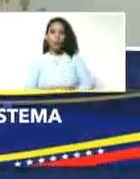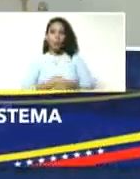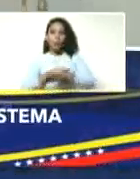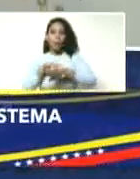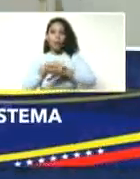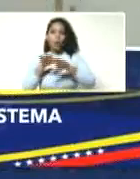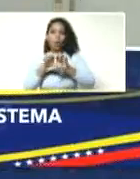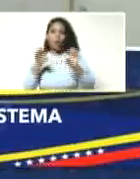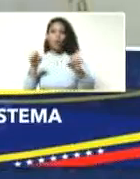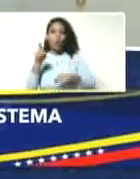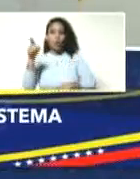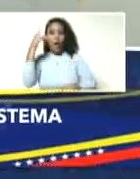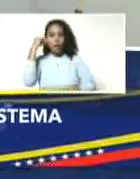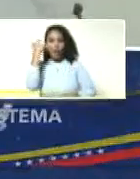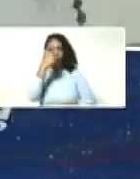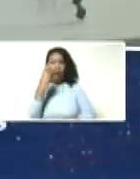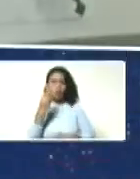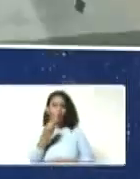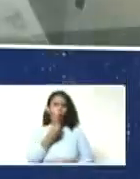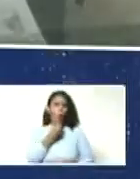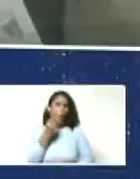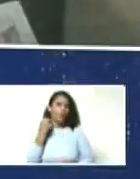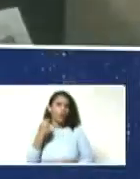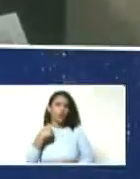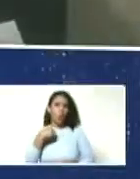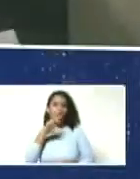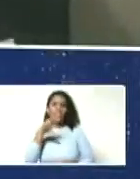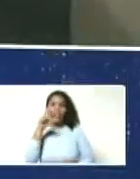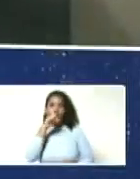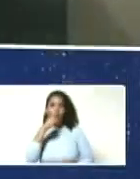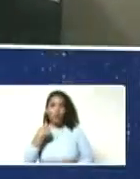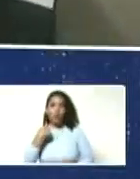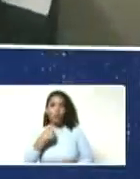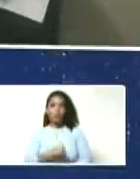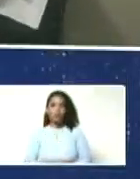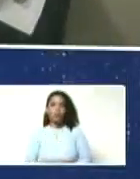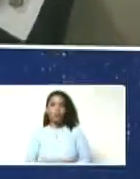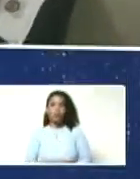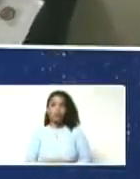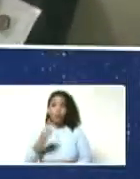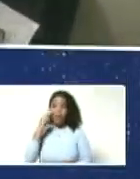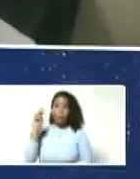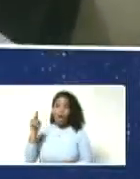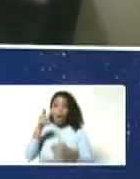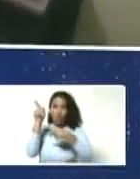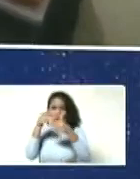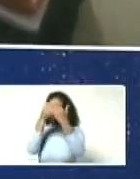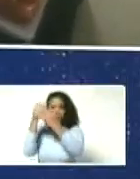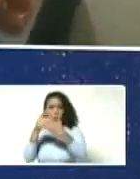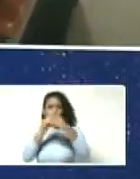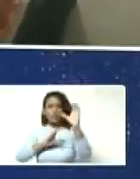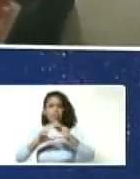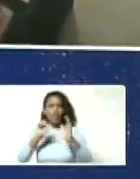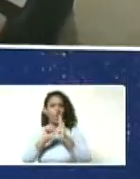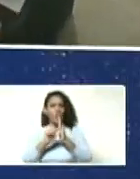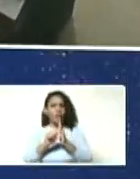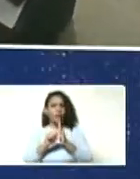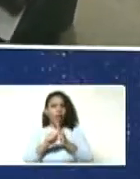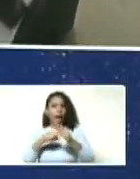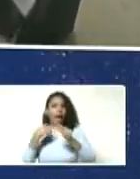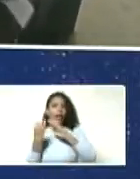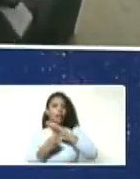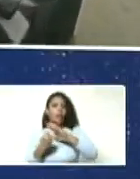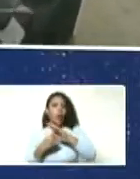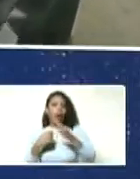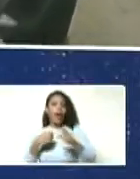Educación. Tú tienes cara de muy joven. Sí, tengo 30 años apenas. ¿Viste? ¿Estudiaste ciencias dónde? En el Instituto Pedagógico de